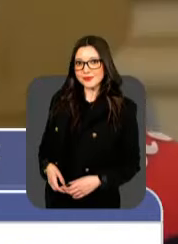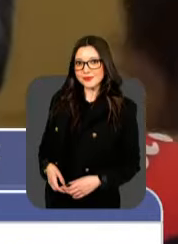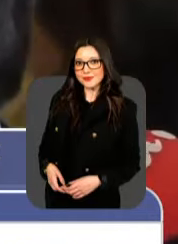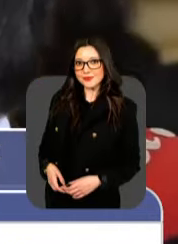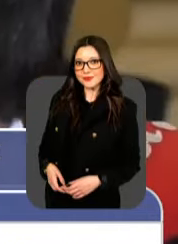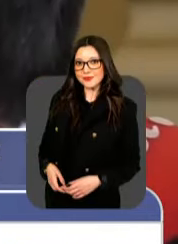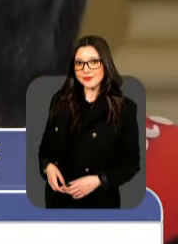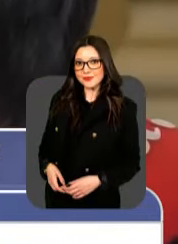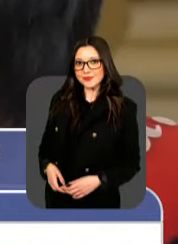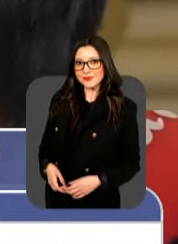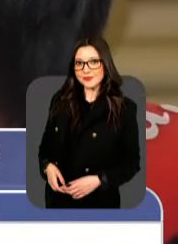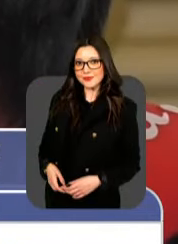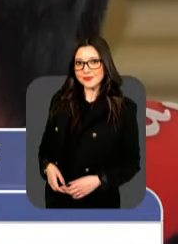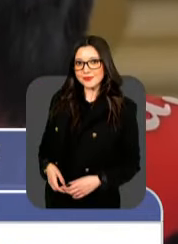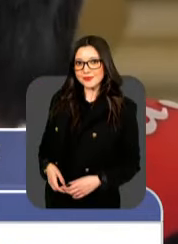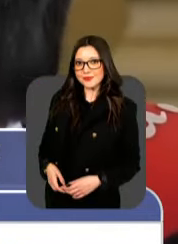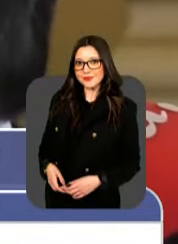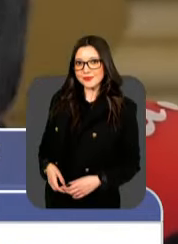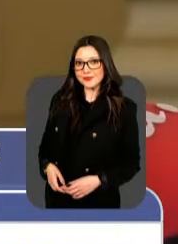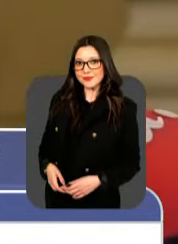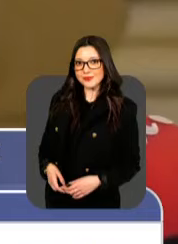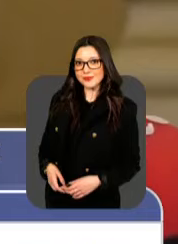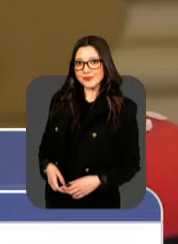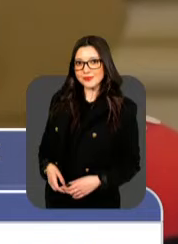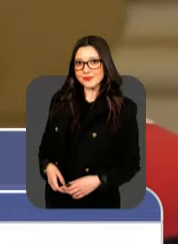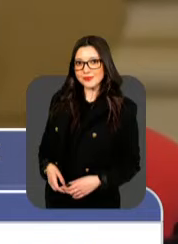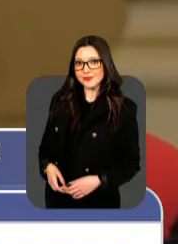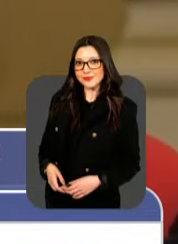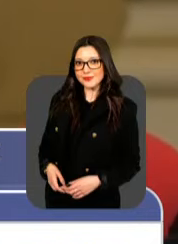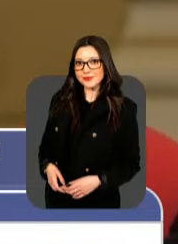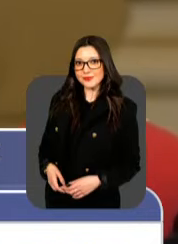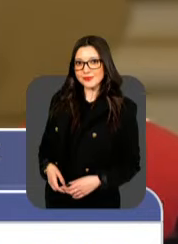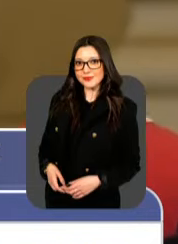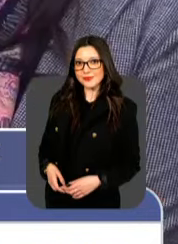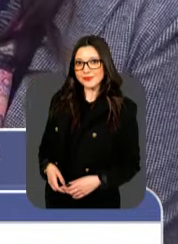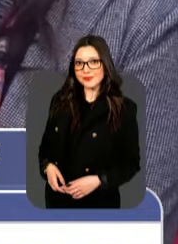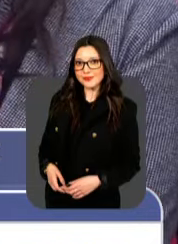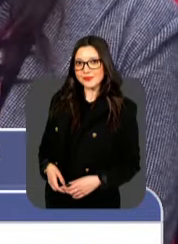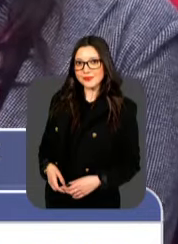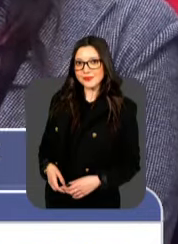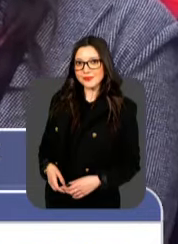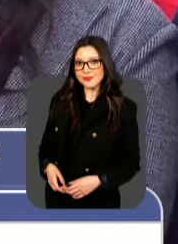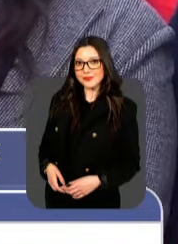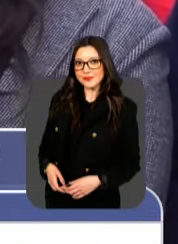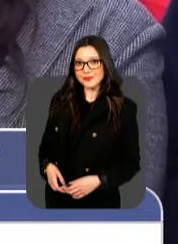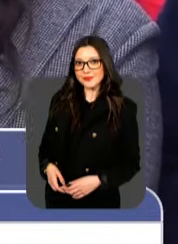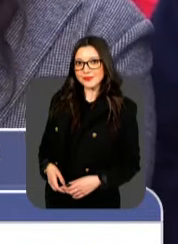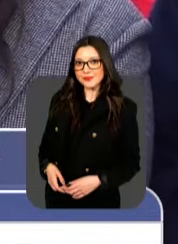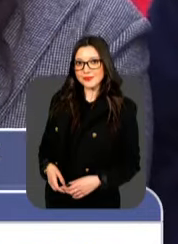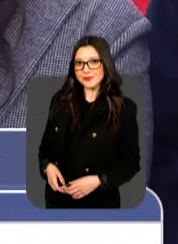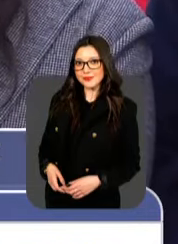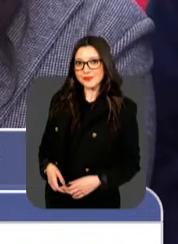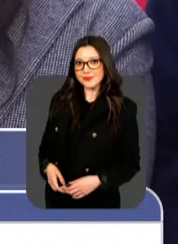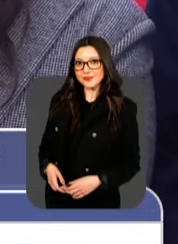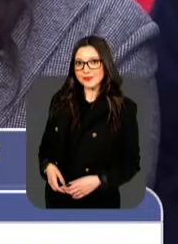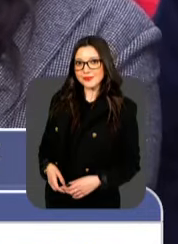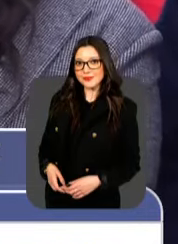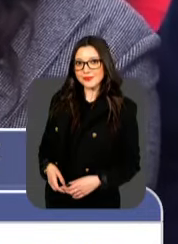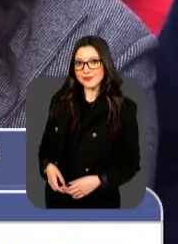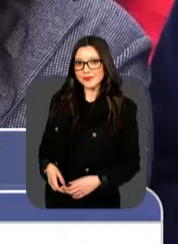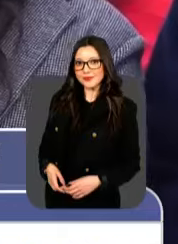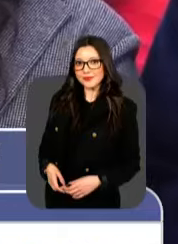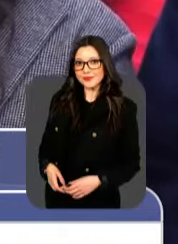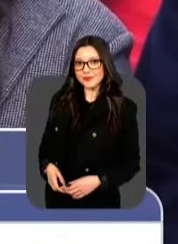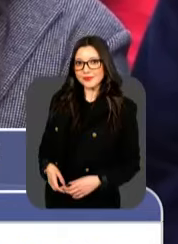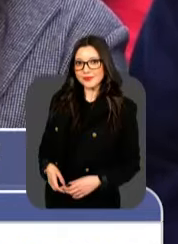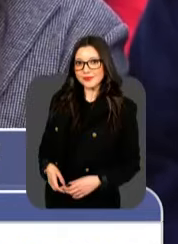Político Ampliado. El día de hoy ella fue bastante crítica en relación a la forma en que se ha